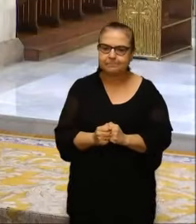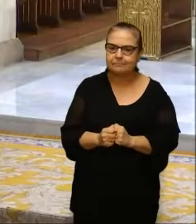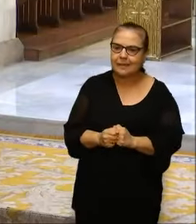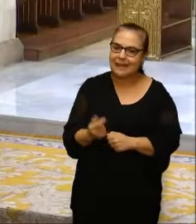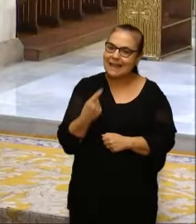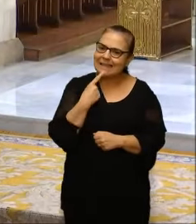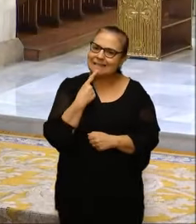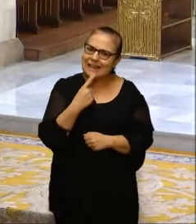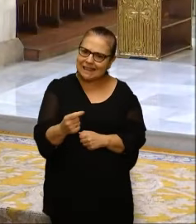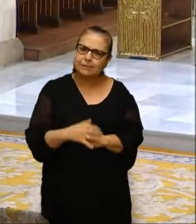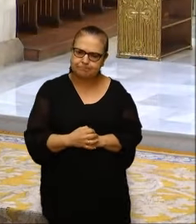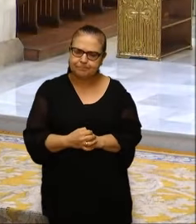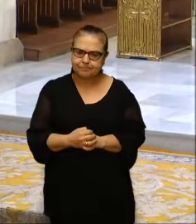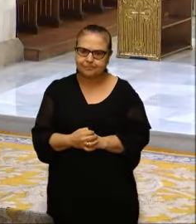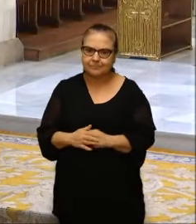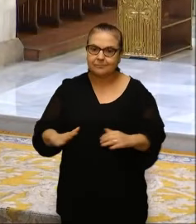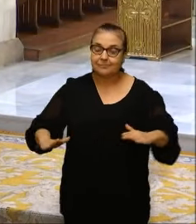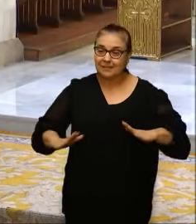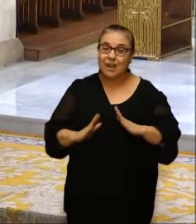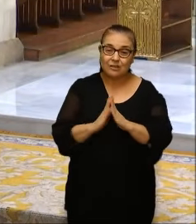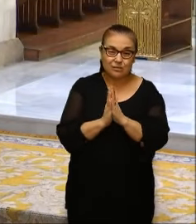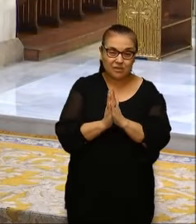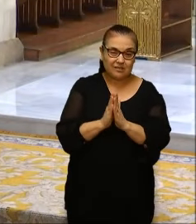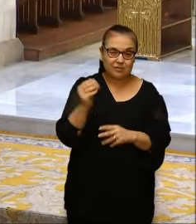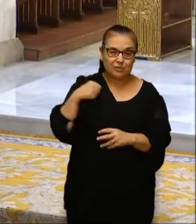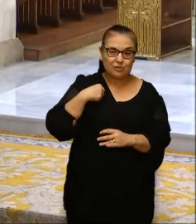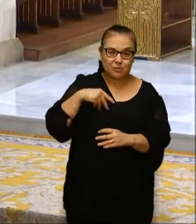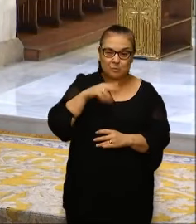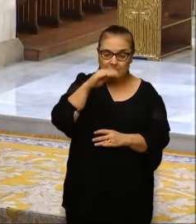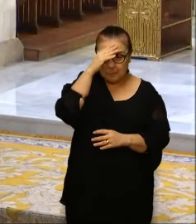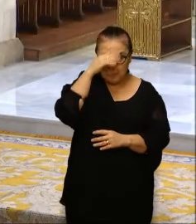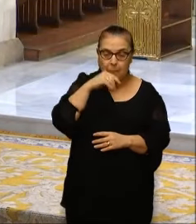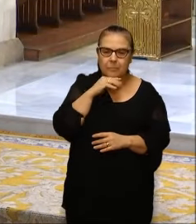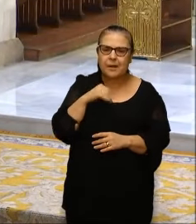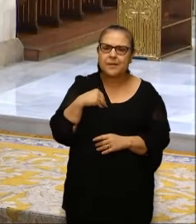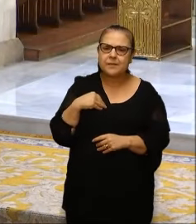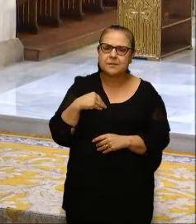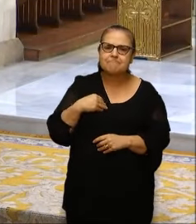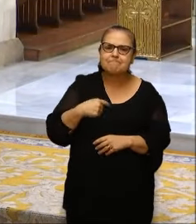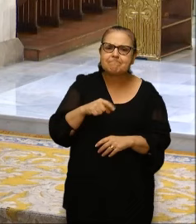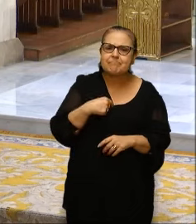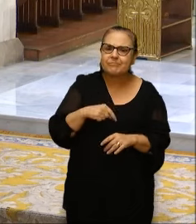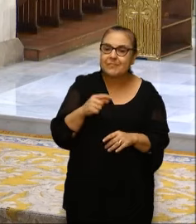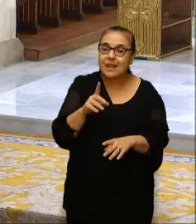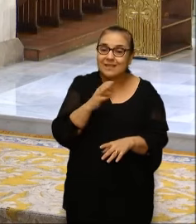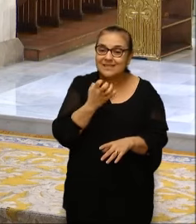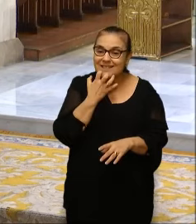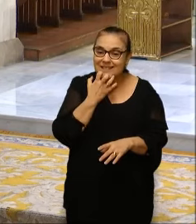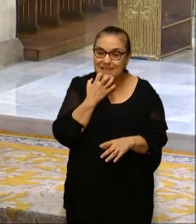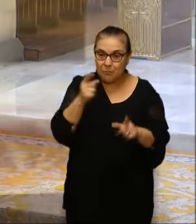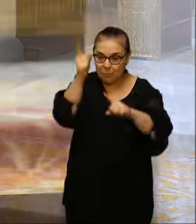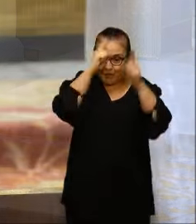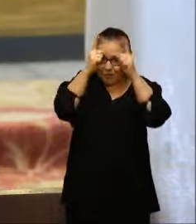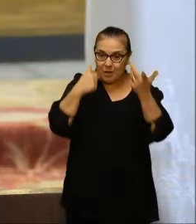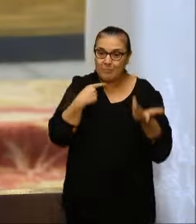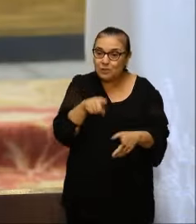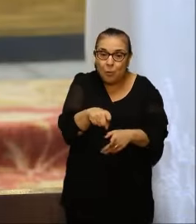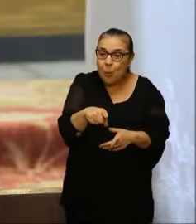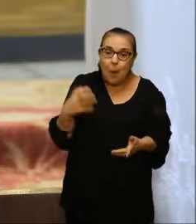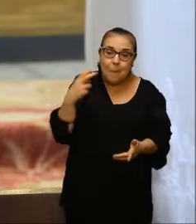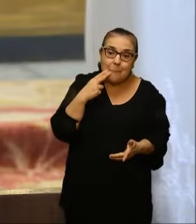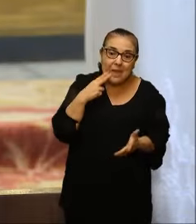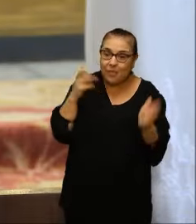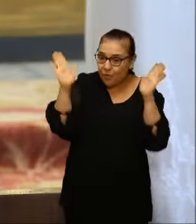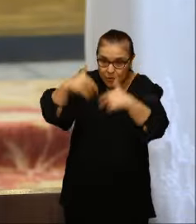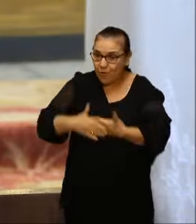dicen los santos padres, recordando el Salmo, que ante las dificultades y problemas no tendrás miedo. Porque Dios